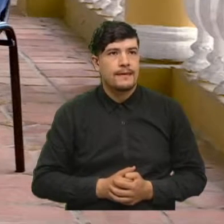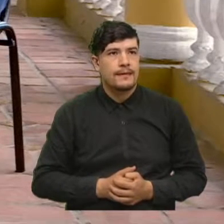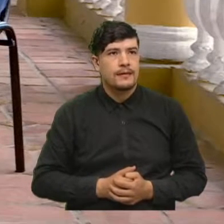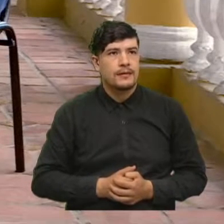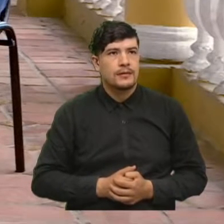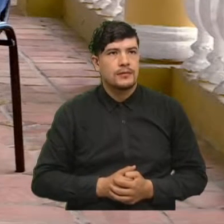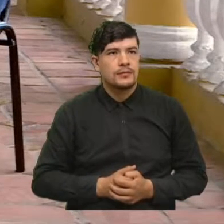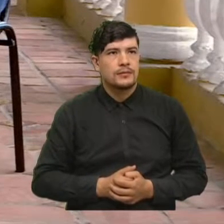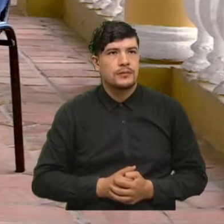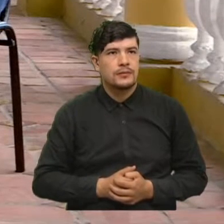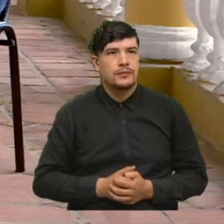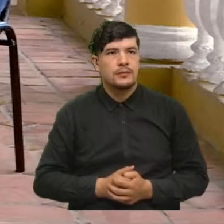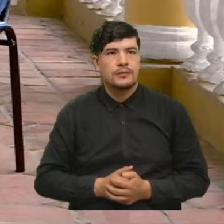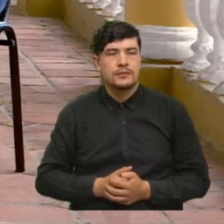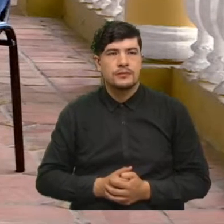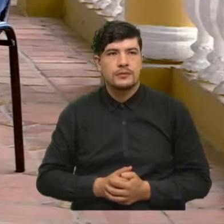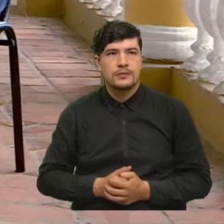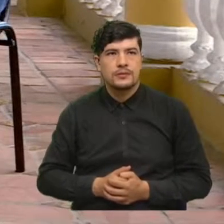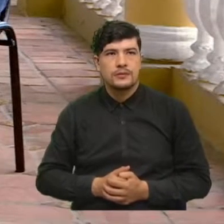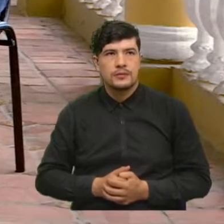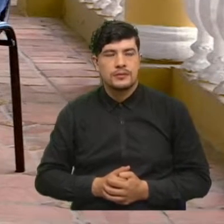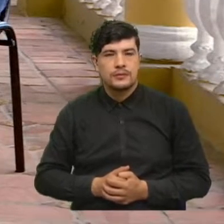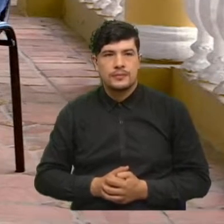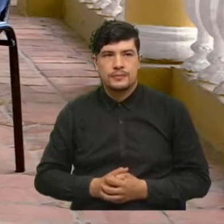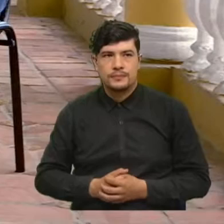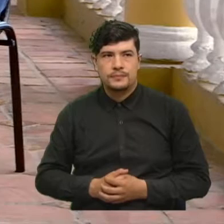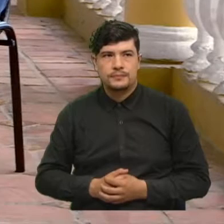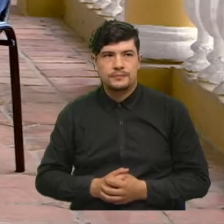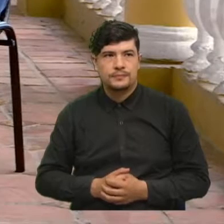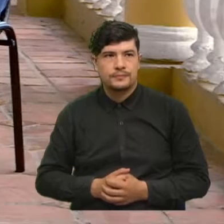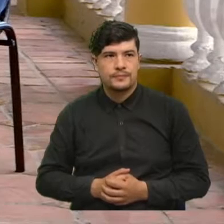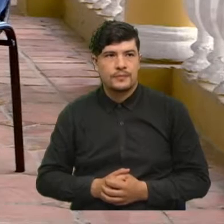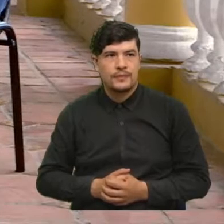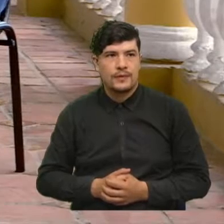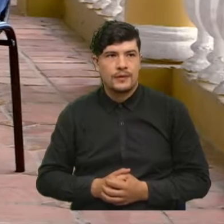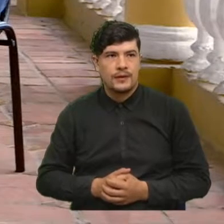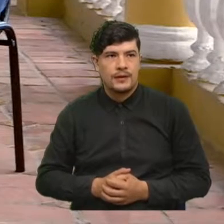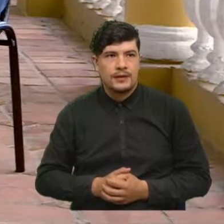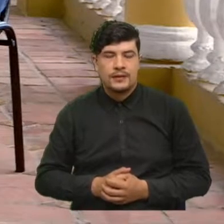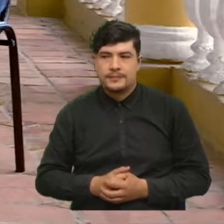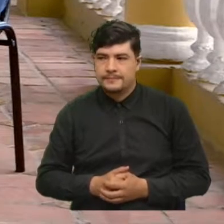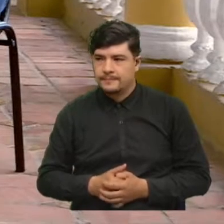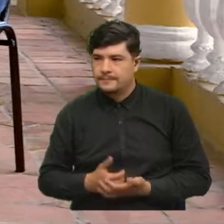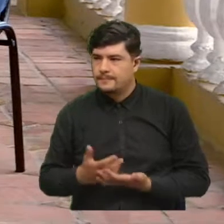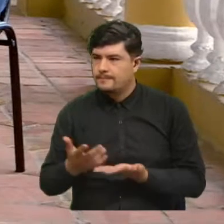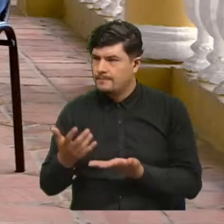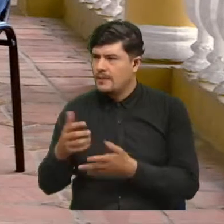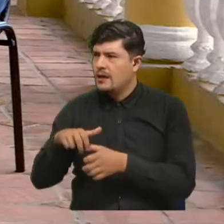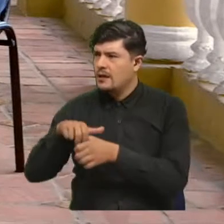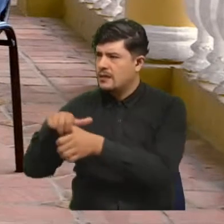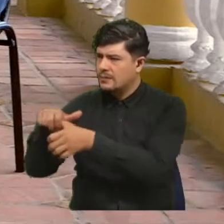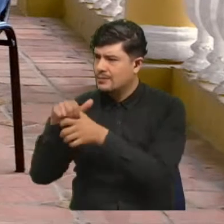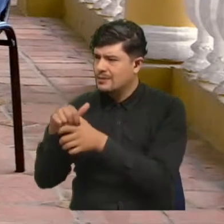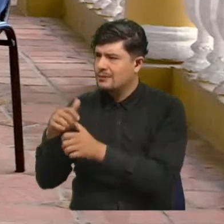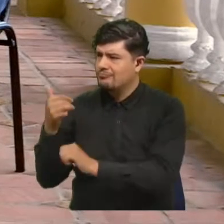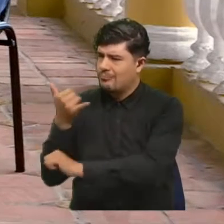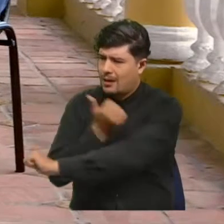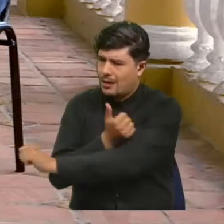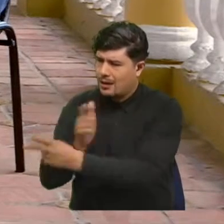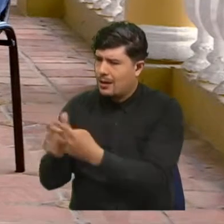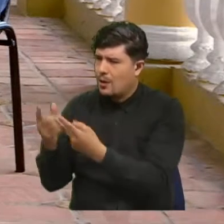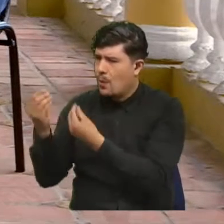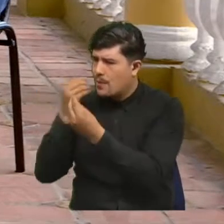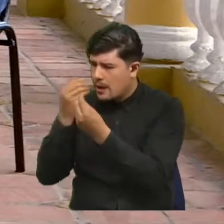manejando acá en el departamento de santander lo digo porque es que llegan vacunas llega alimentos llega en la materia prima para las